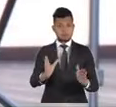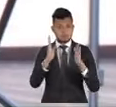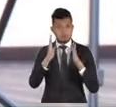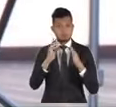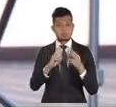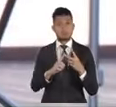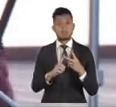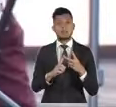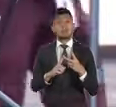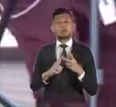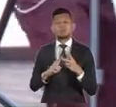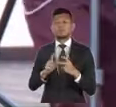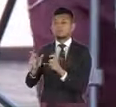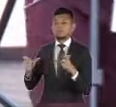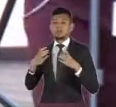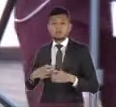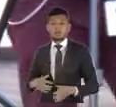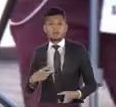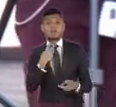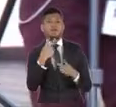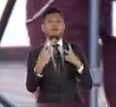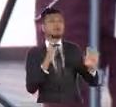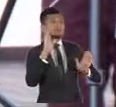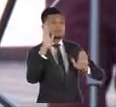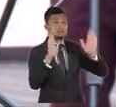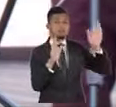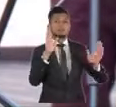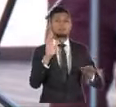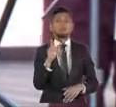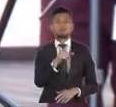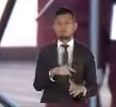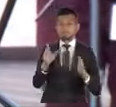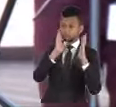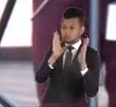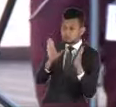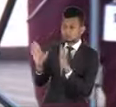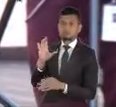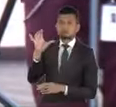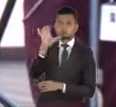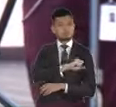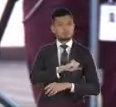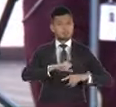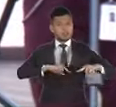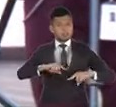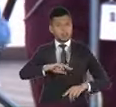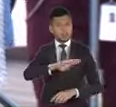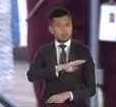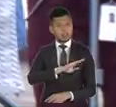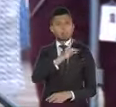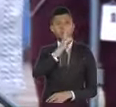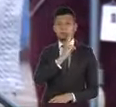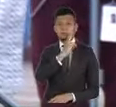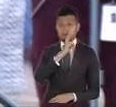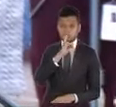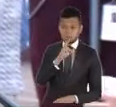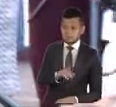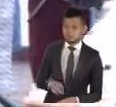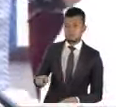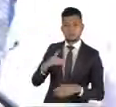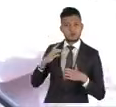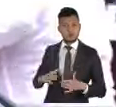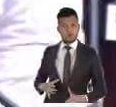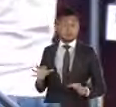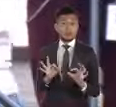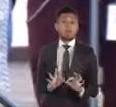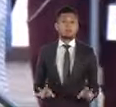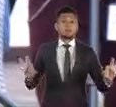de la ciudadanía. Creo que eso ratifica el compromiso que tiene esta administración con sus ciudadanos y sobre todo porque sí es muy importante seguir